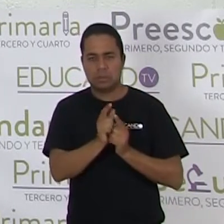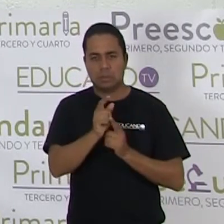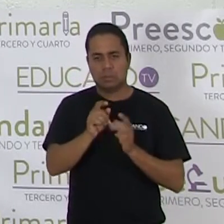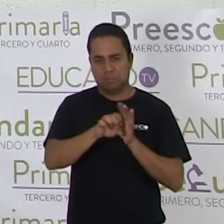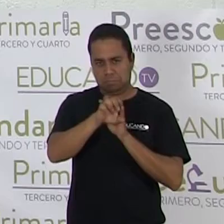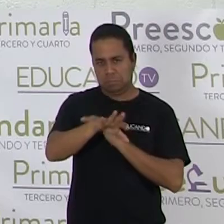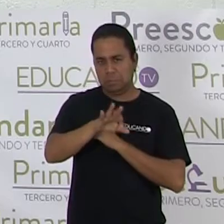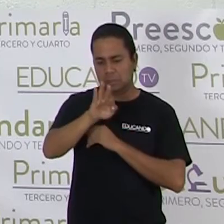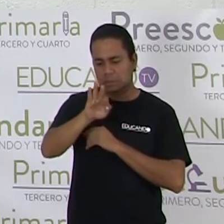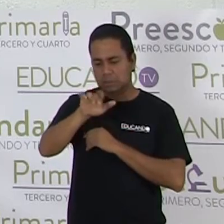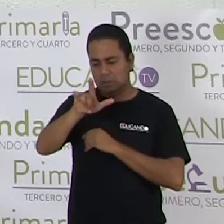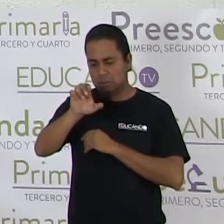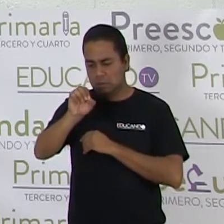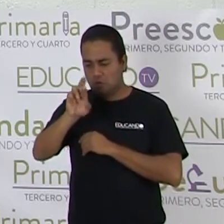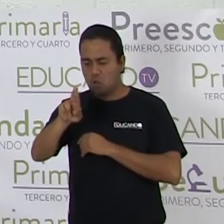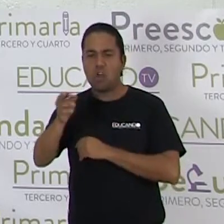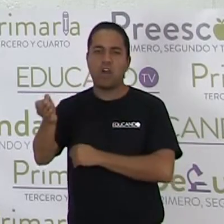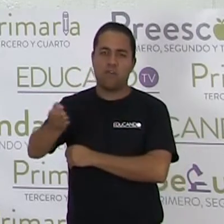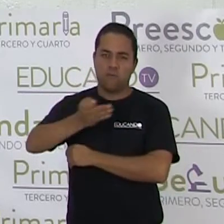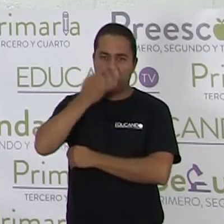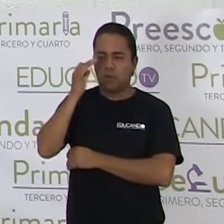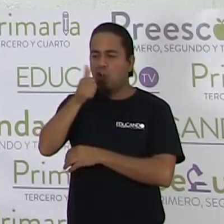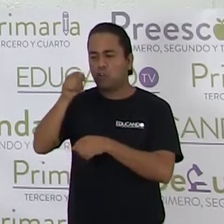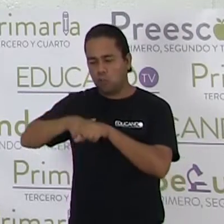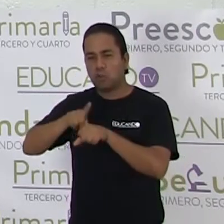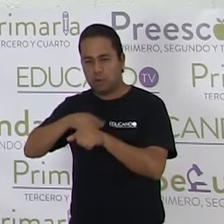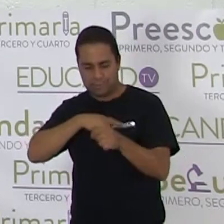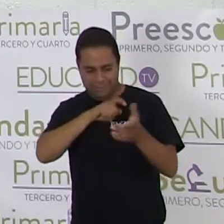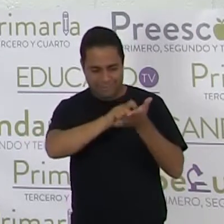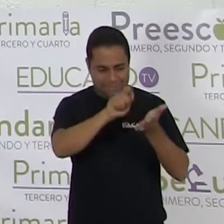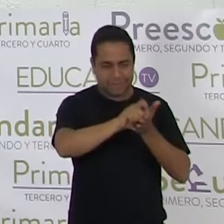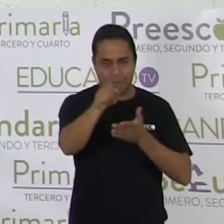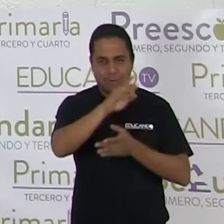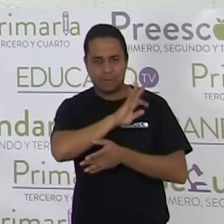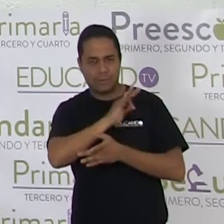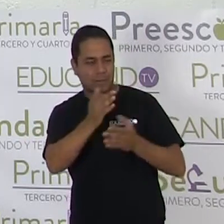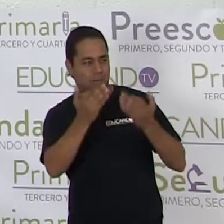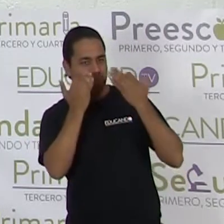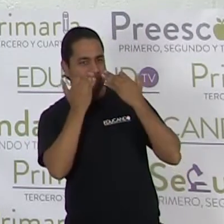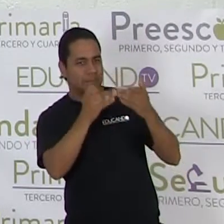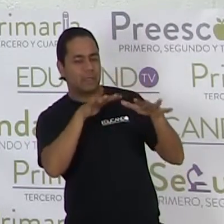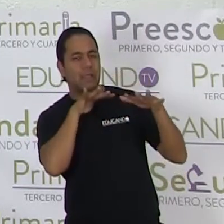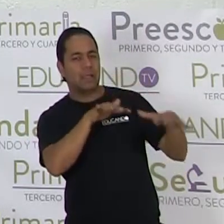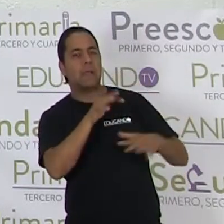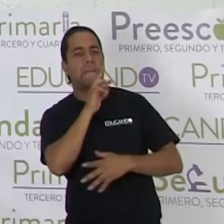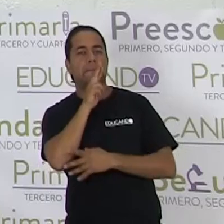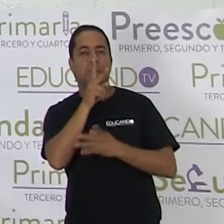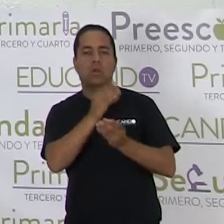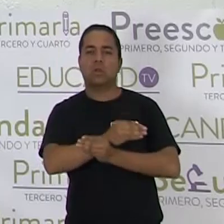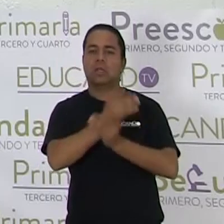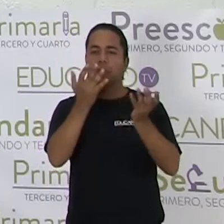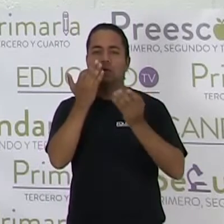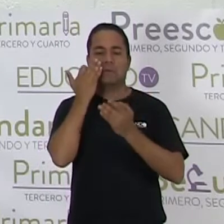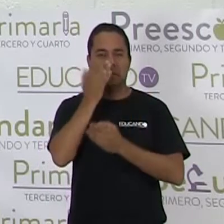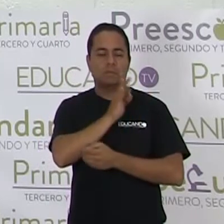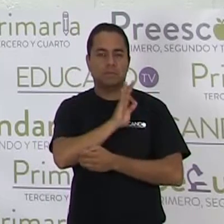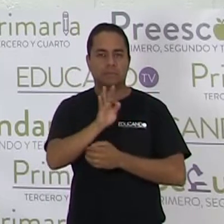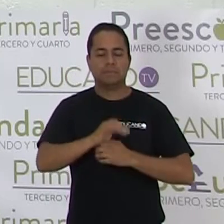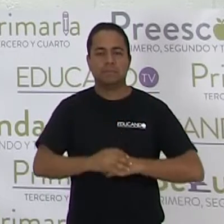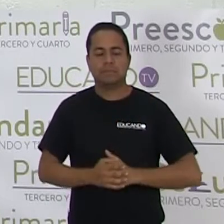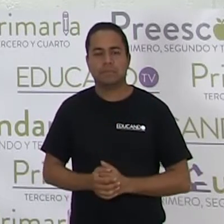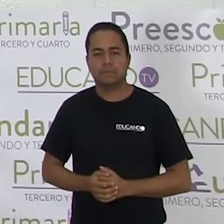flor. Voy a escribir con otro color para que se pueda ver de manera más clara.